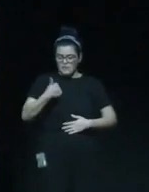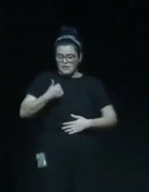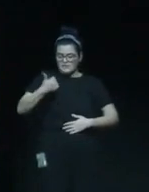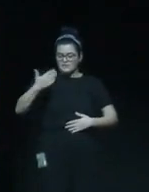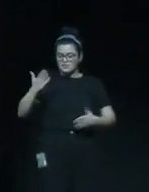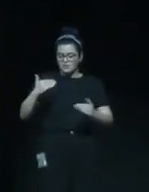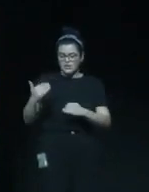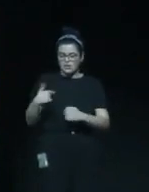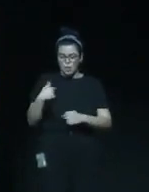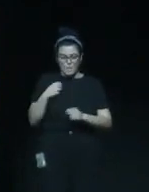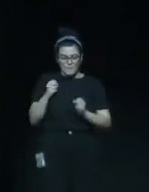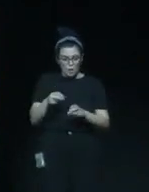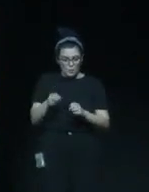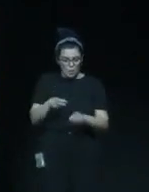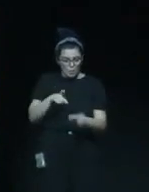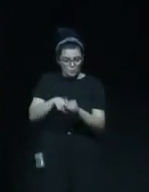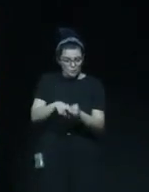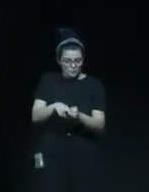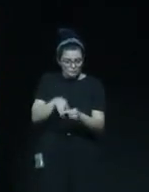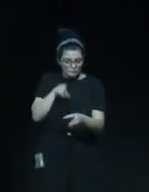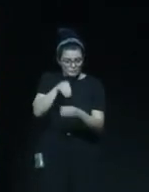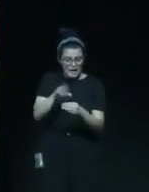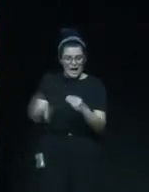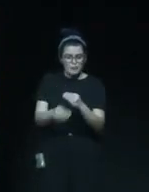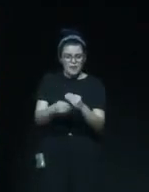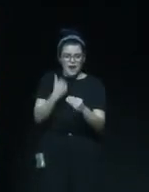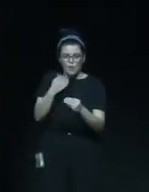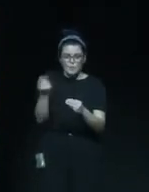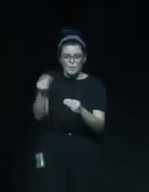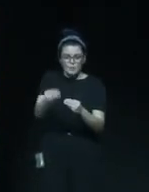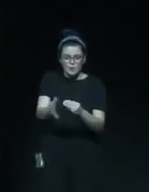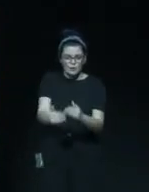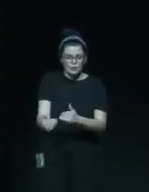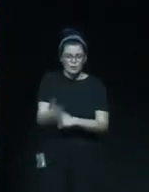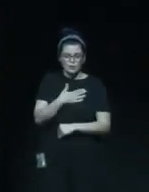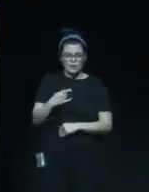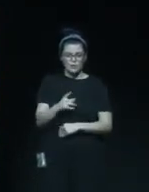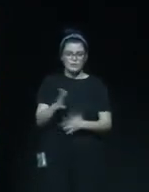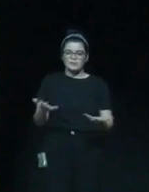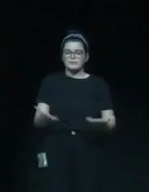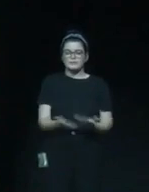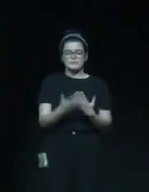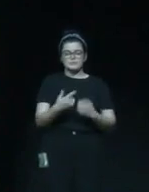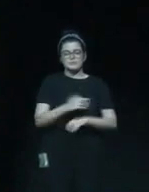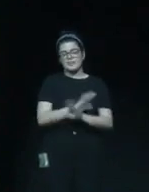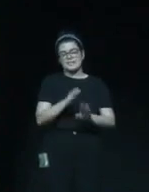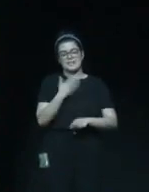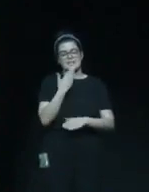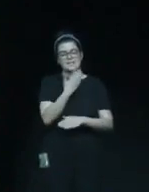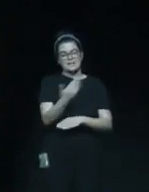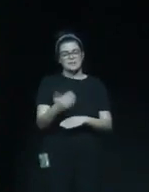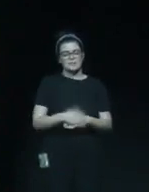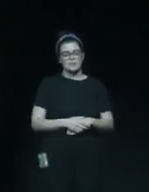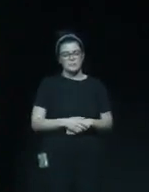claro, no quiero nutrir nada de lo que está aquí. O sea, hay otra cosa para hacer. Uh-huh. Bueno, es que ricasco, gracias. Suri,